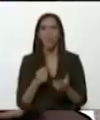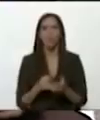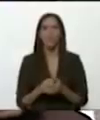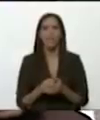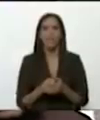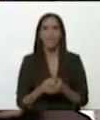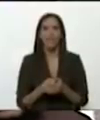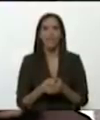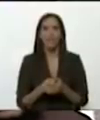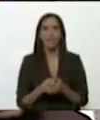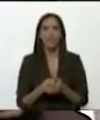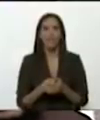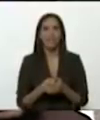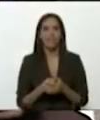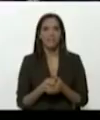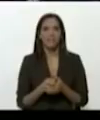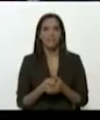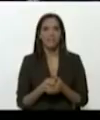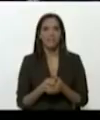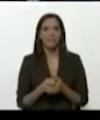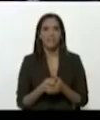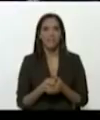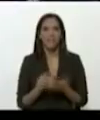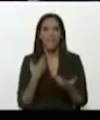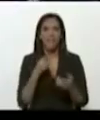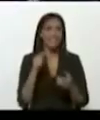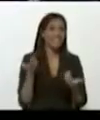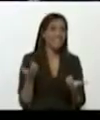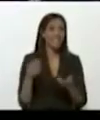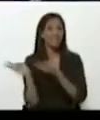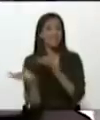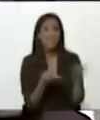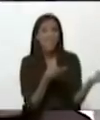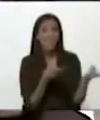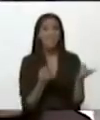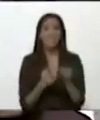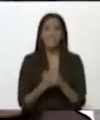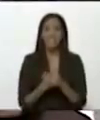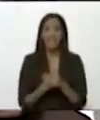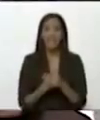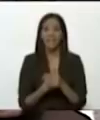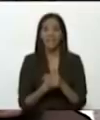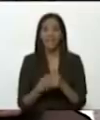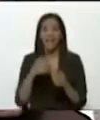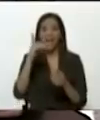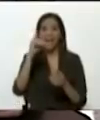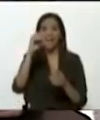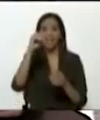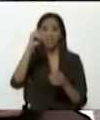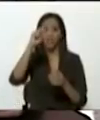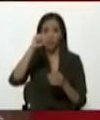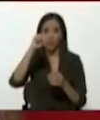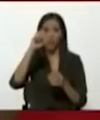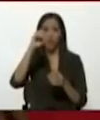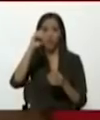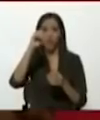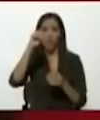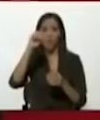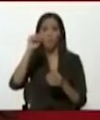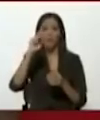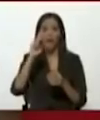ya no le gusta. Invitamos a Don Omar, que extrañamente, después de atacar a Luis Hugas, Ahora ataca a Juan